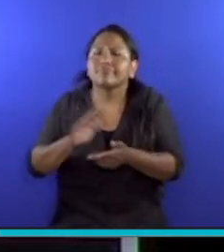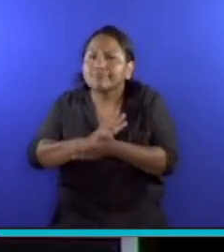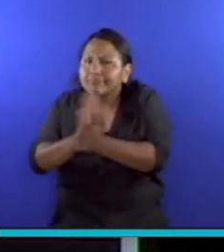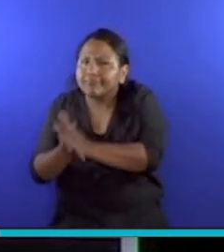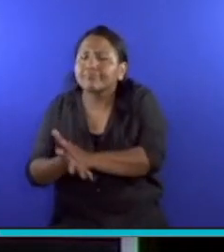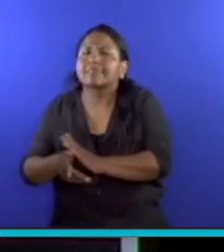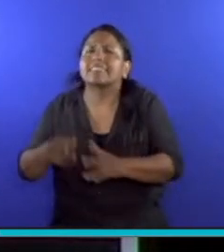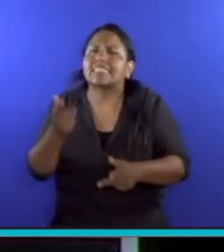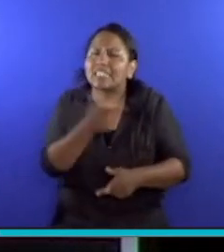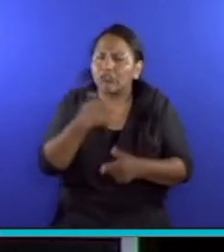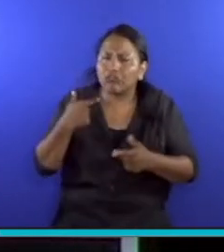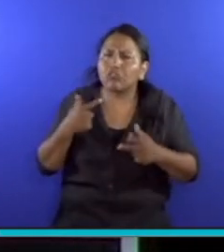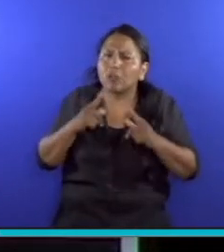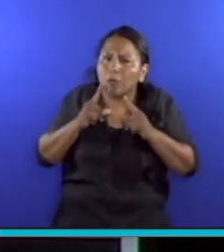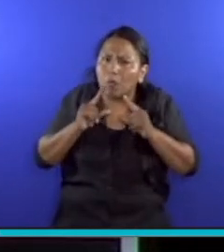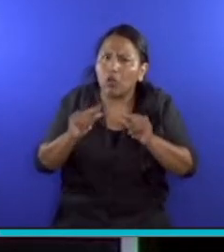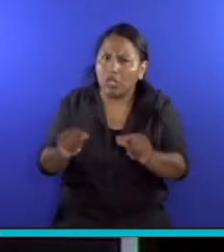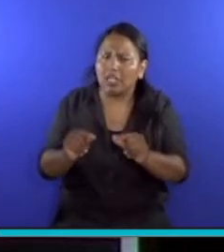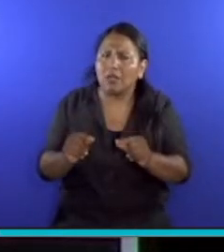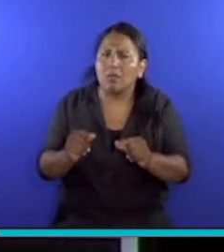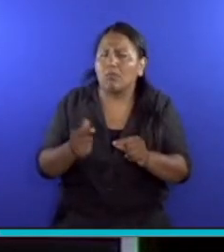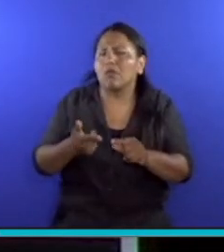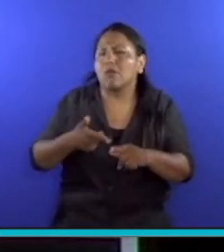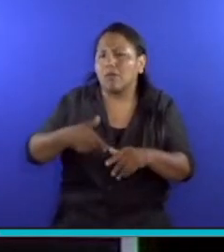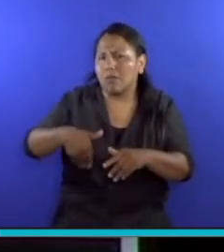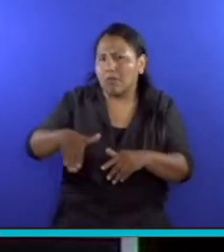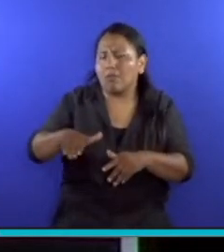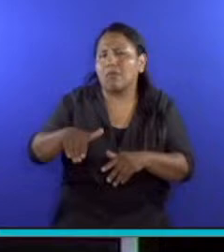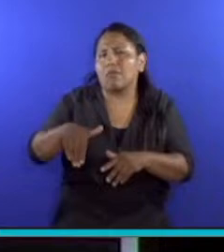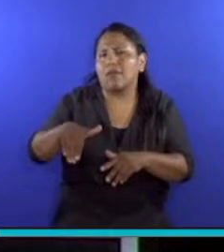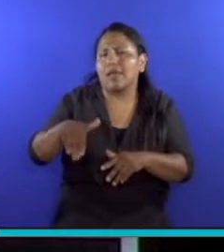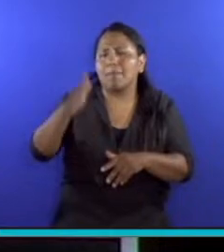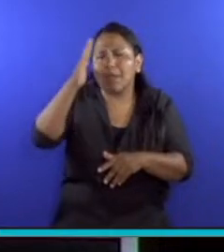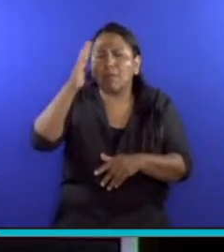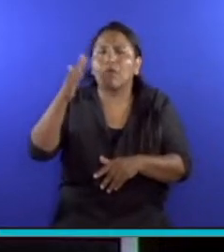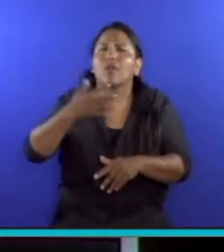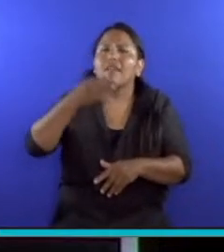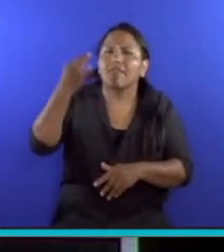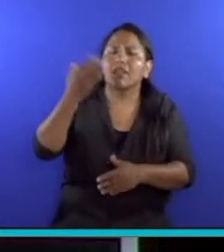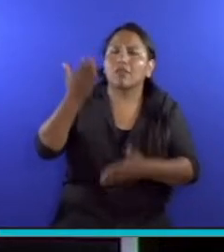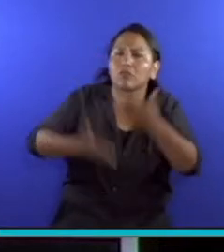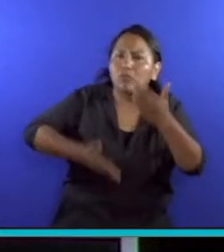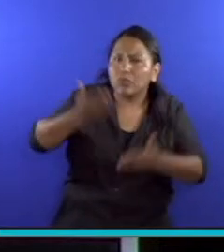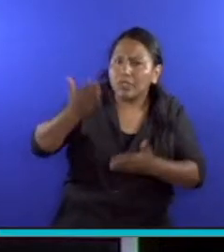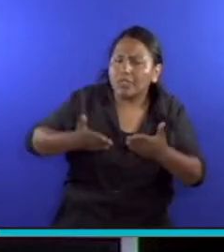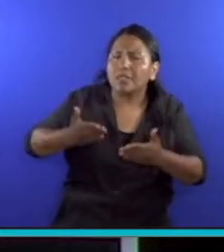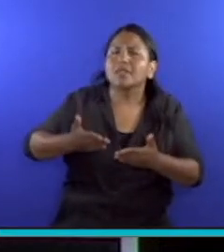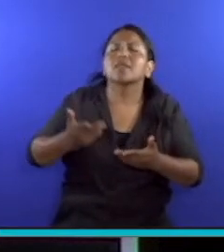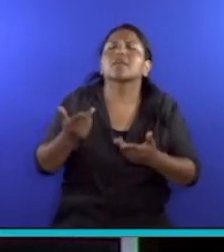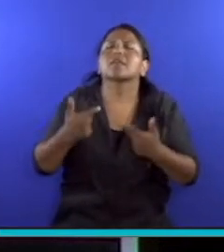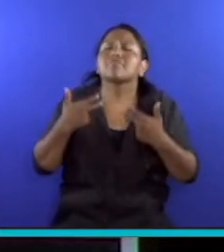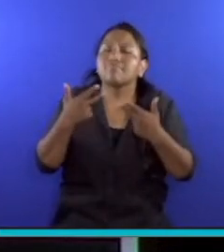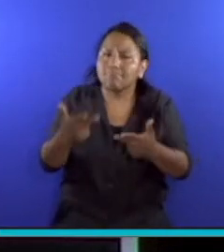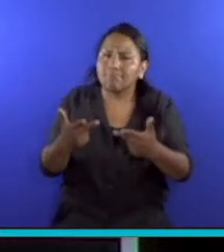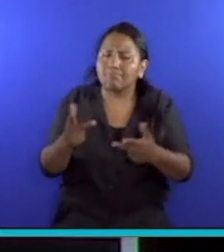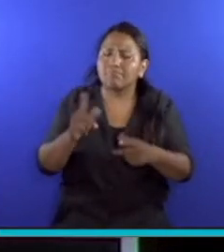propios reclamos, como lo hará el Encuentro Memoria, Verdad y Justicia, que tenemos que seguir